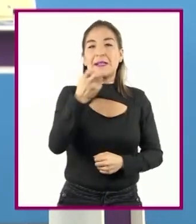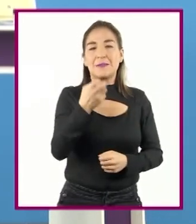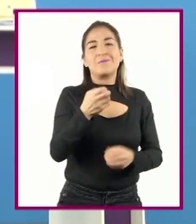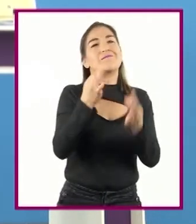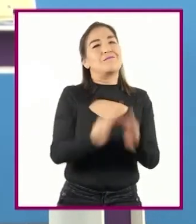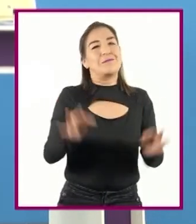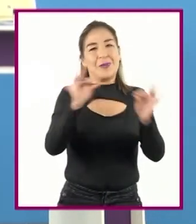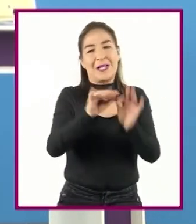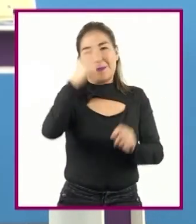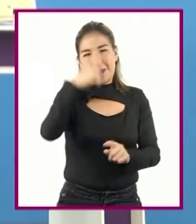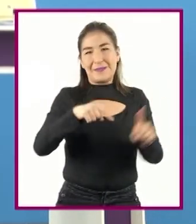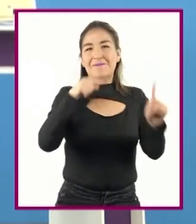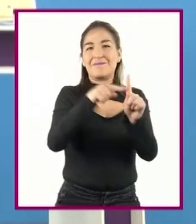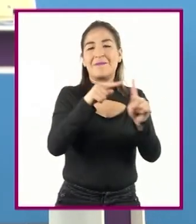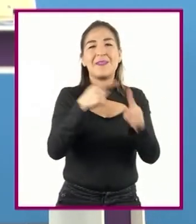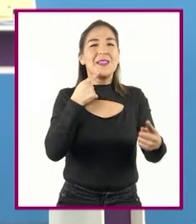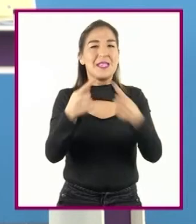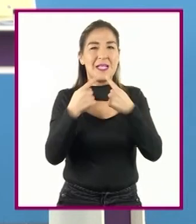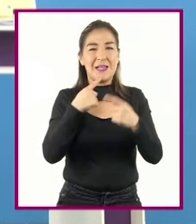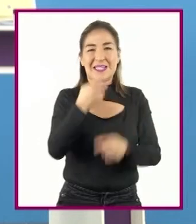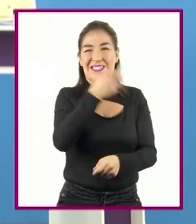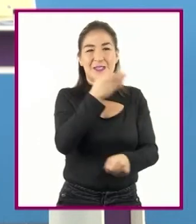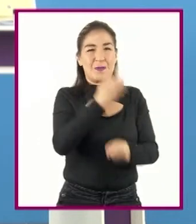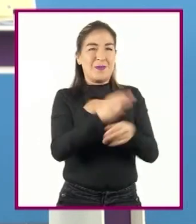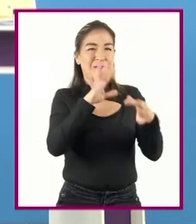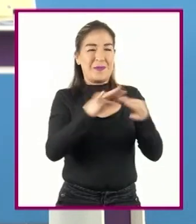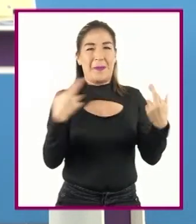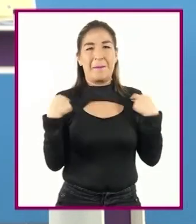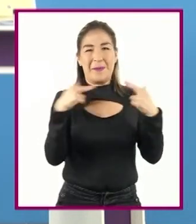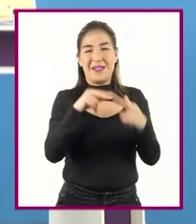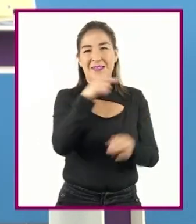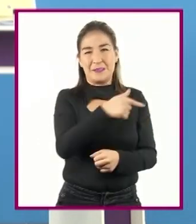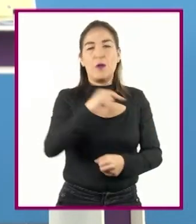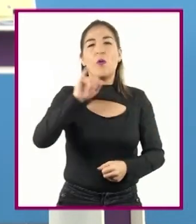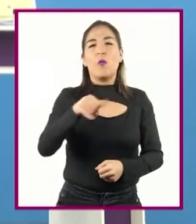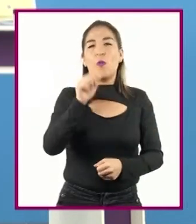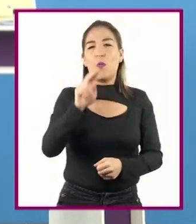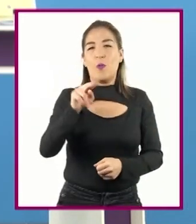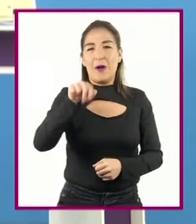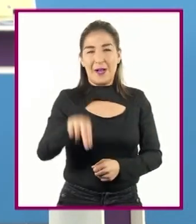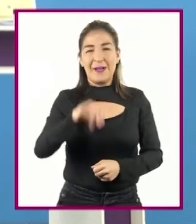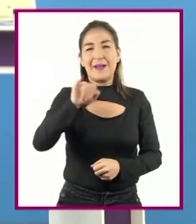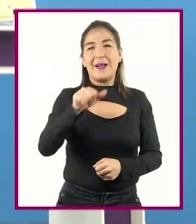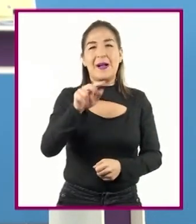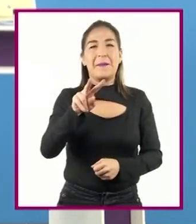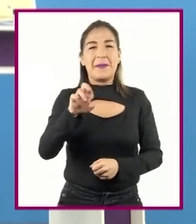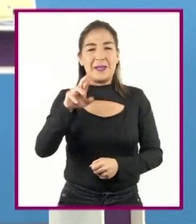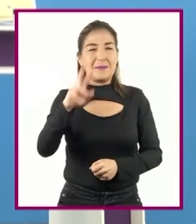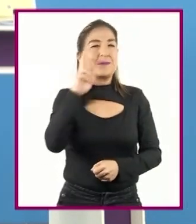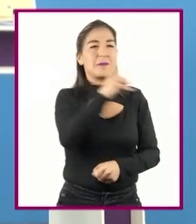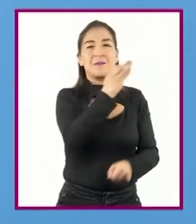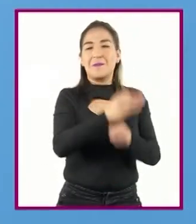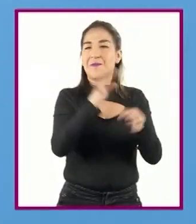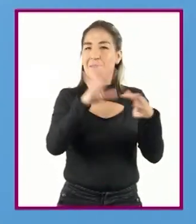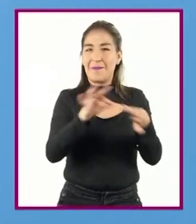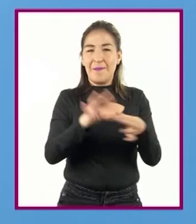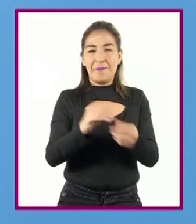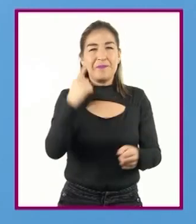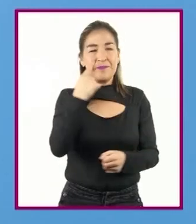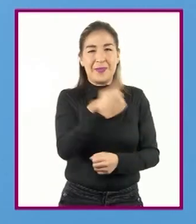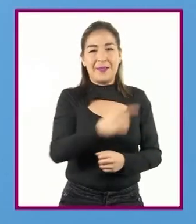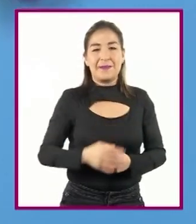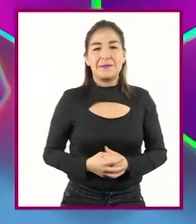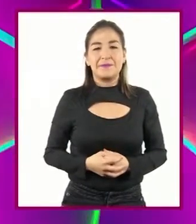diálogo, como nos lo explica el maestro Juan Javier. Revisemos qué nos dice al respecto. ¡Corre